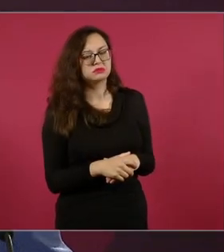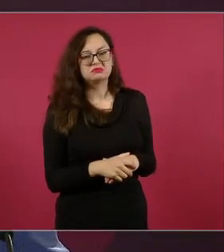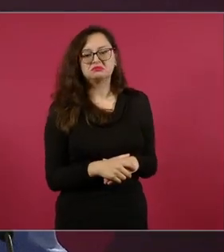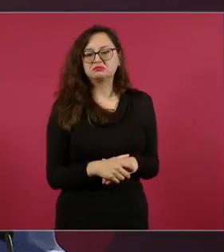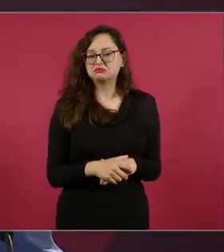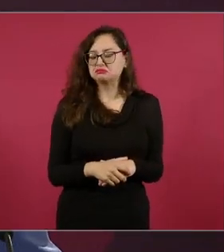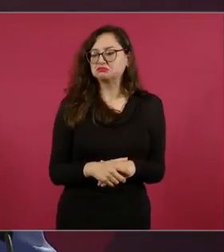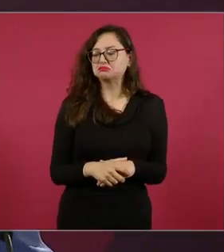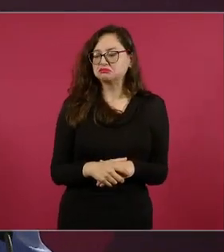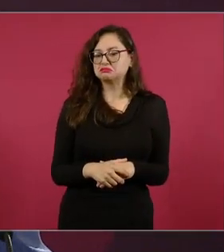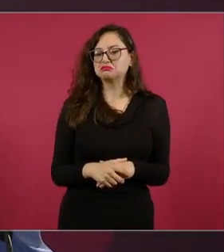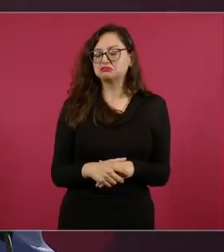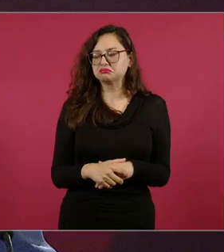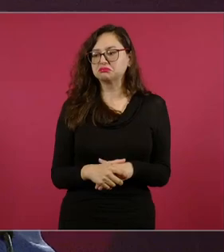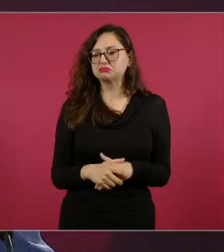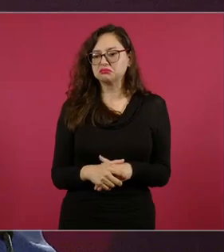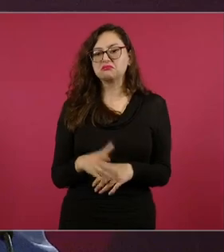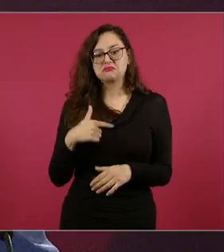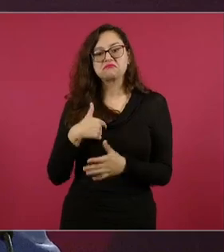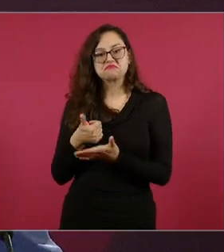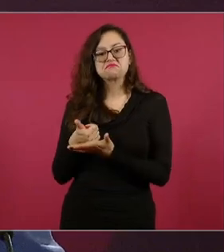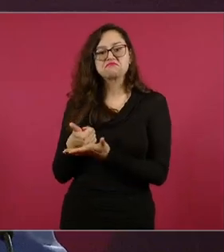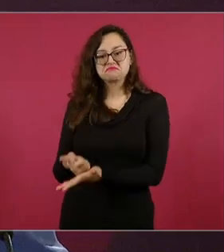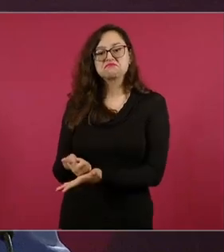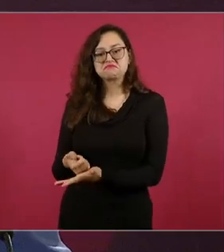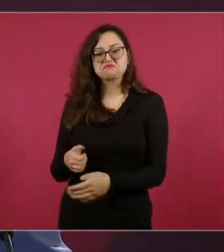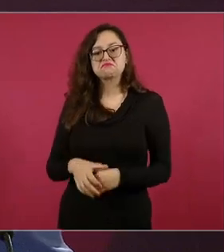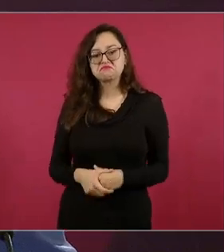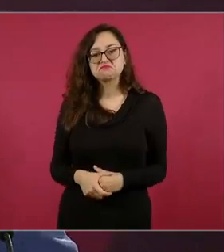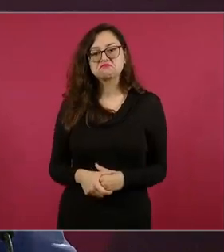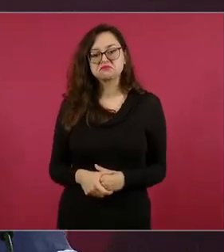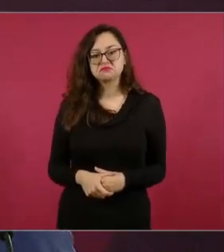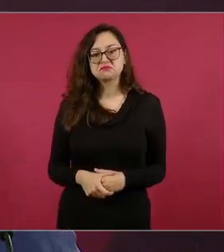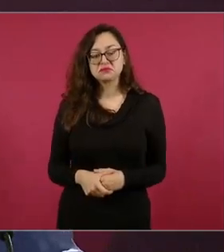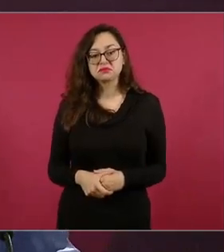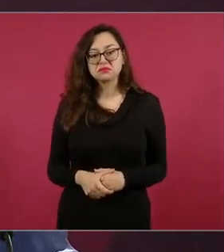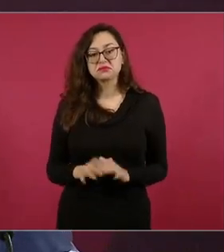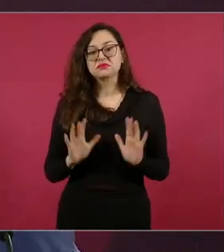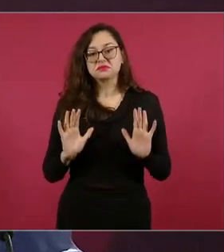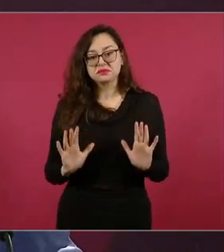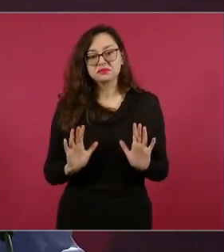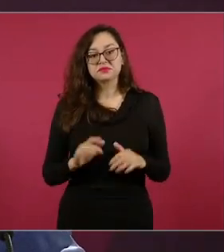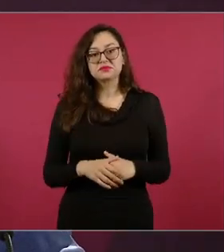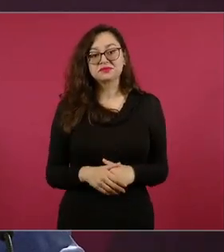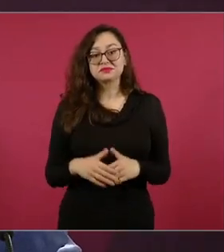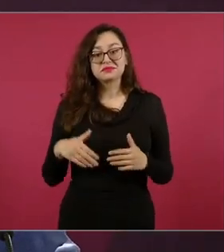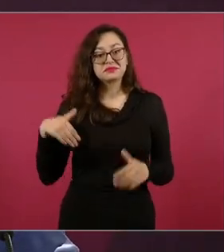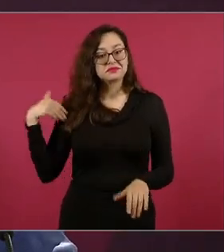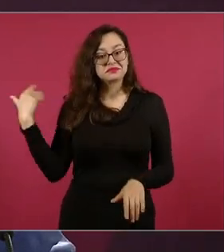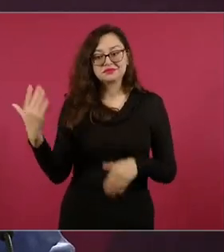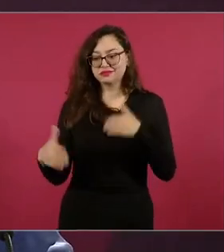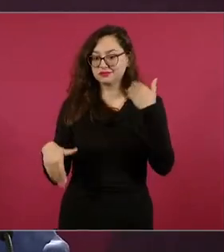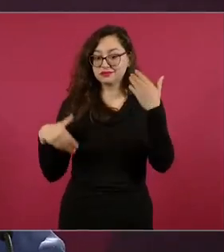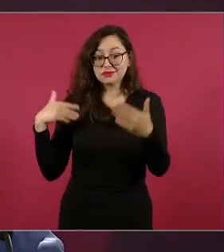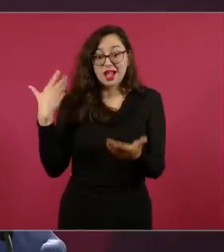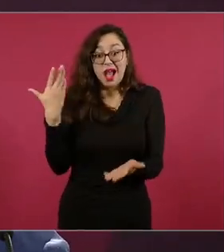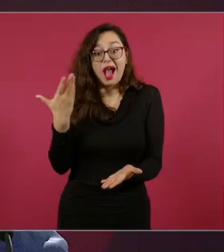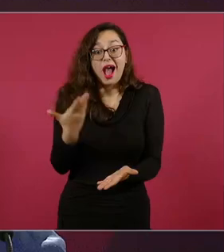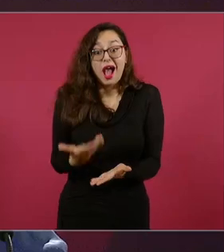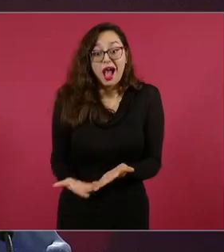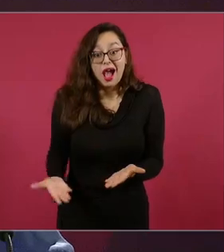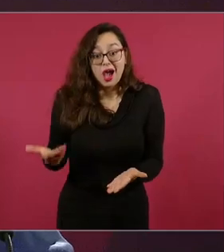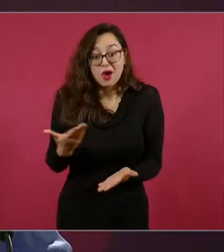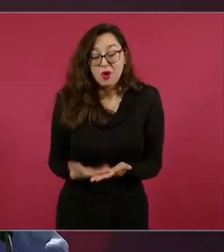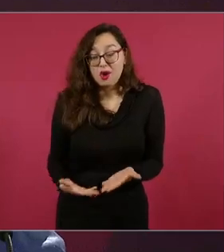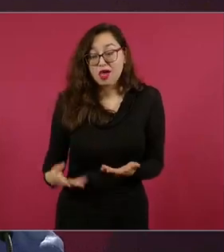Y los ayudé. Bueno, pues los hijos de esos trabajadores todavía